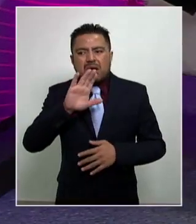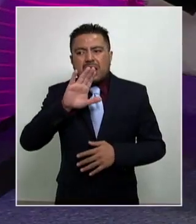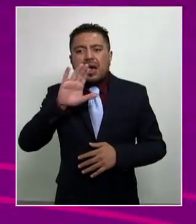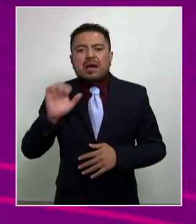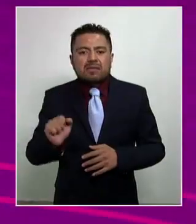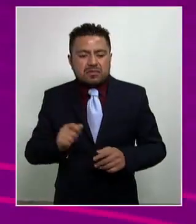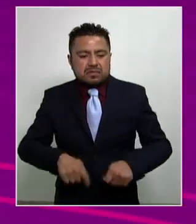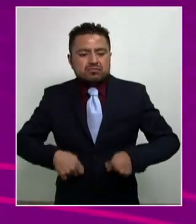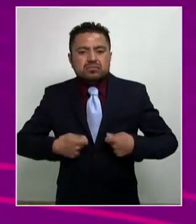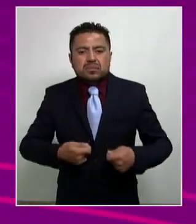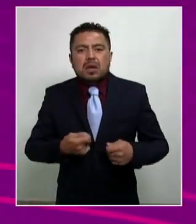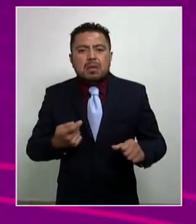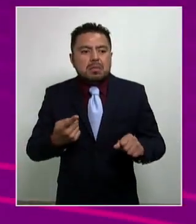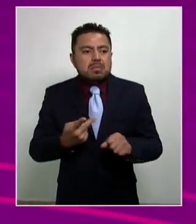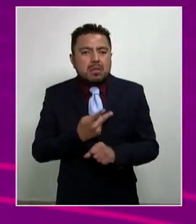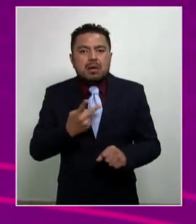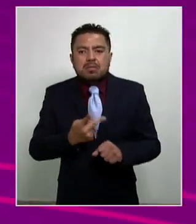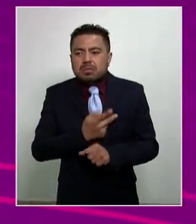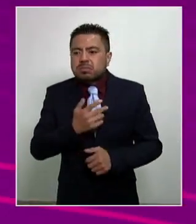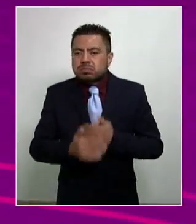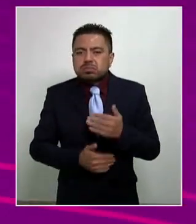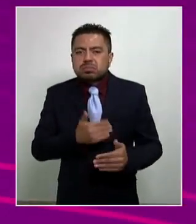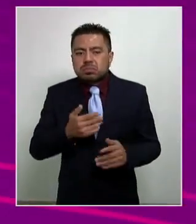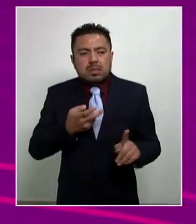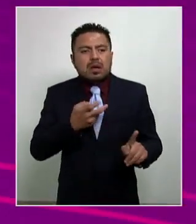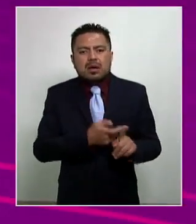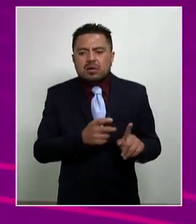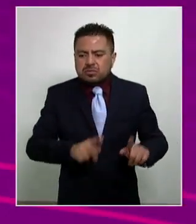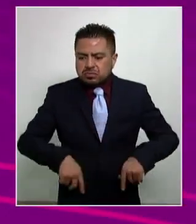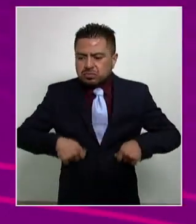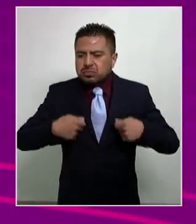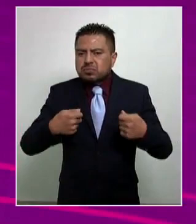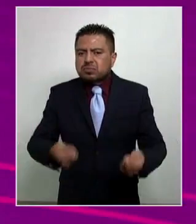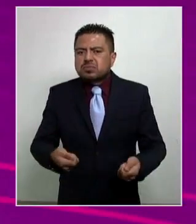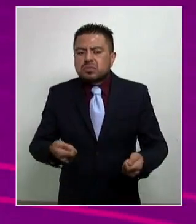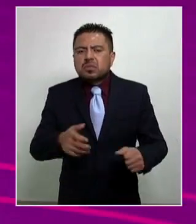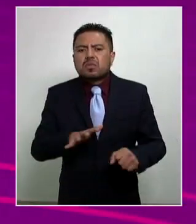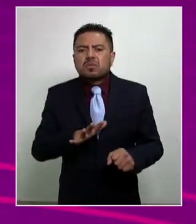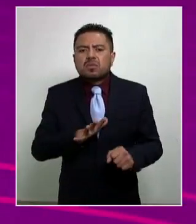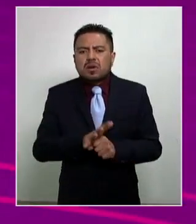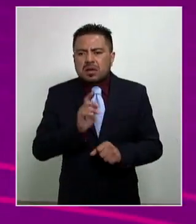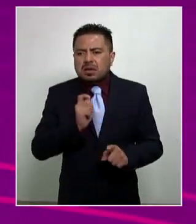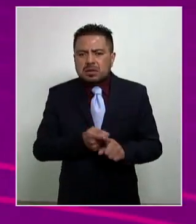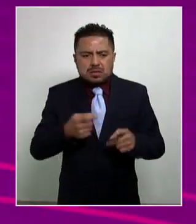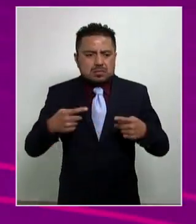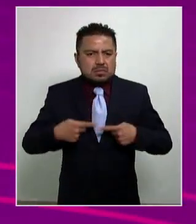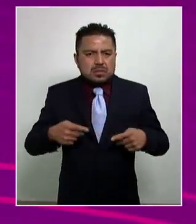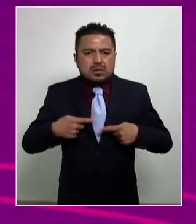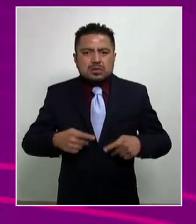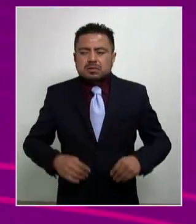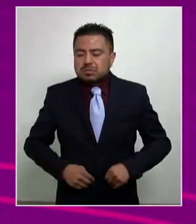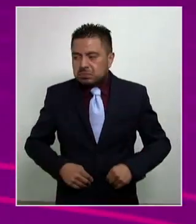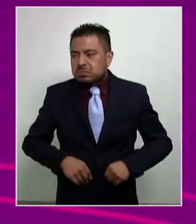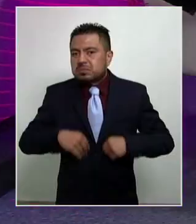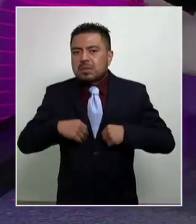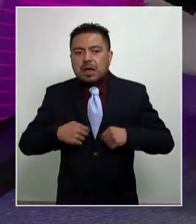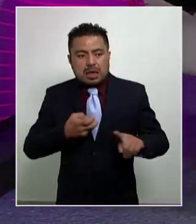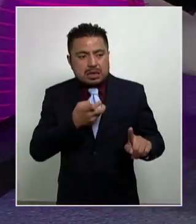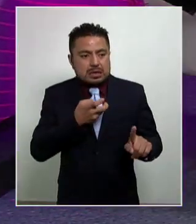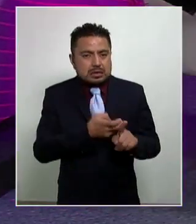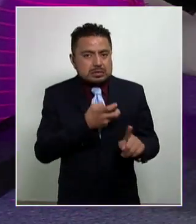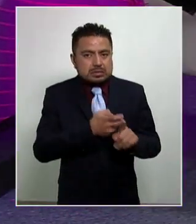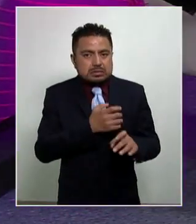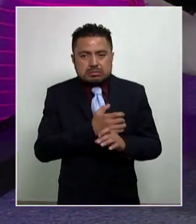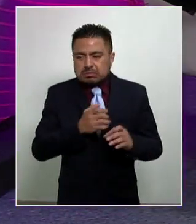que ha ido ocurriendo, es decir, bueno, ellos son descendientes de personas que sobrevivieron a eso,